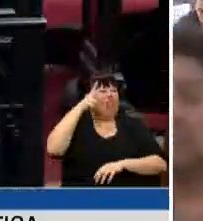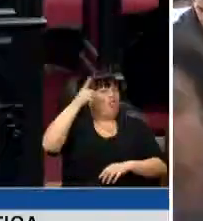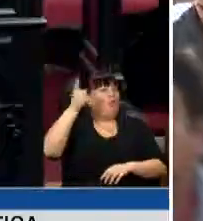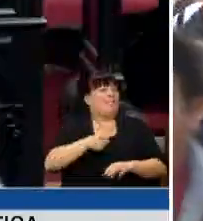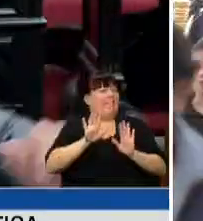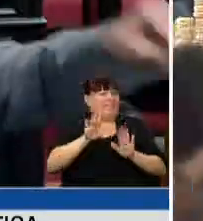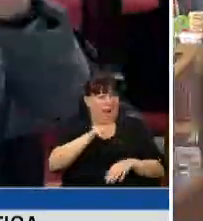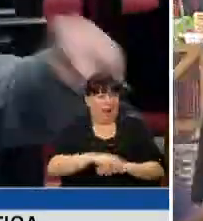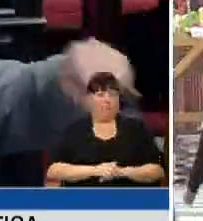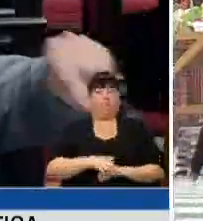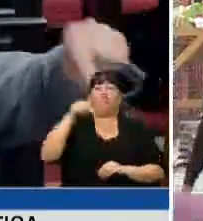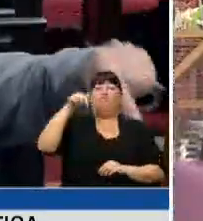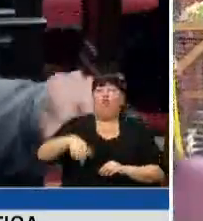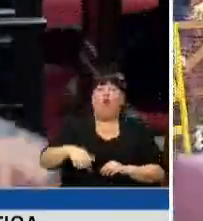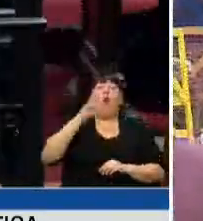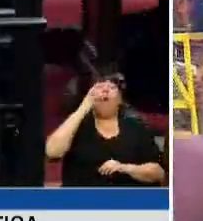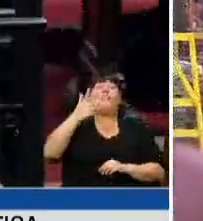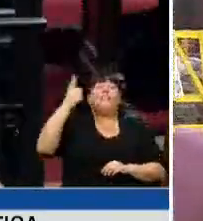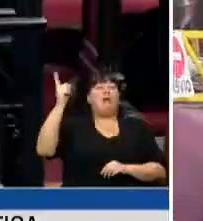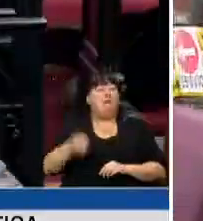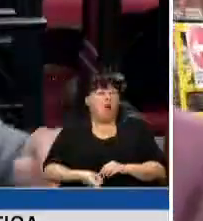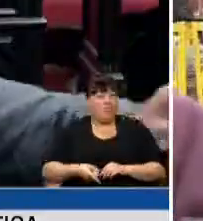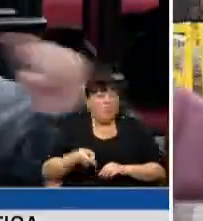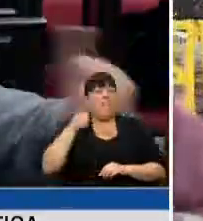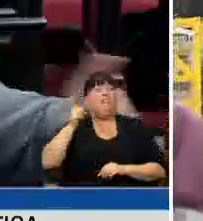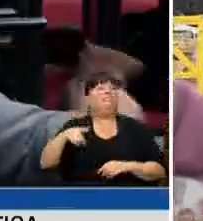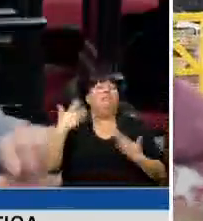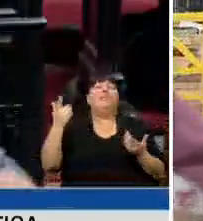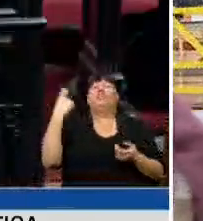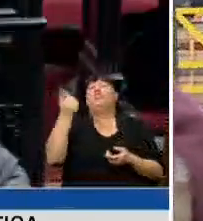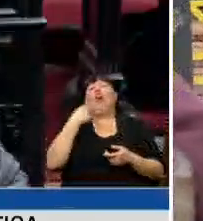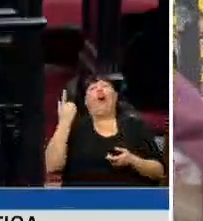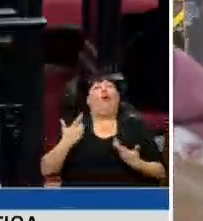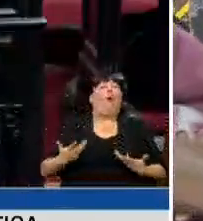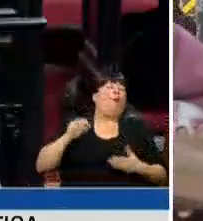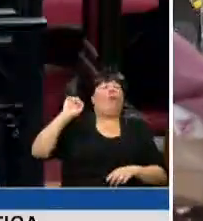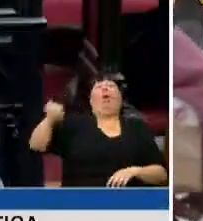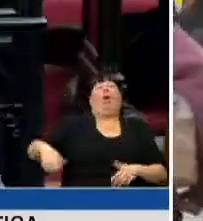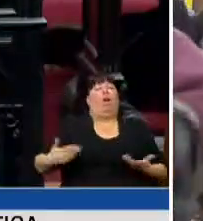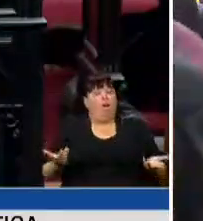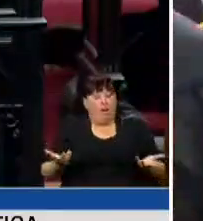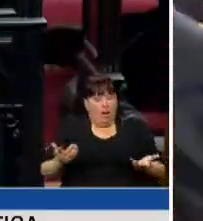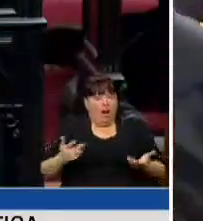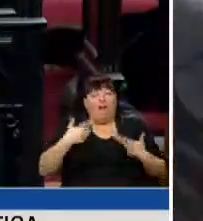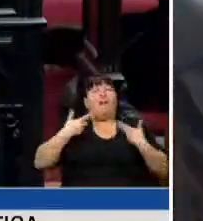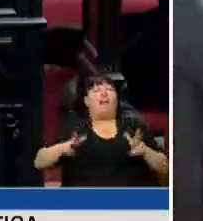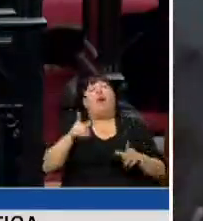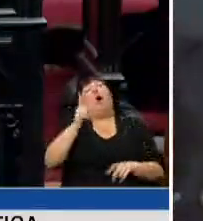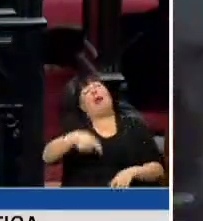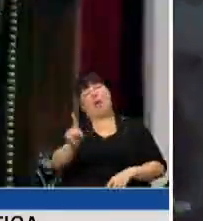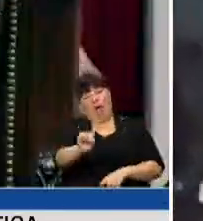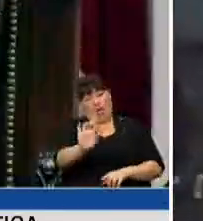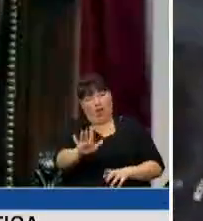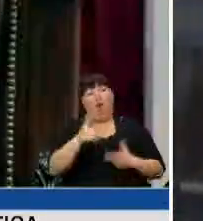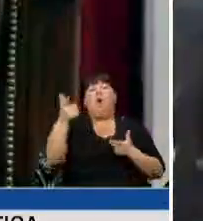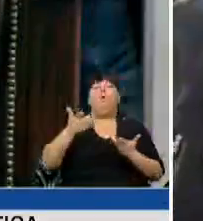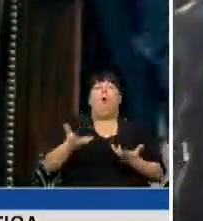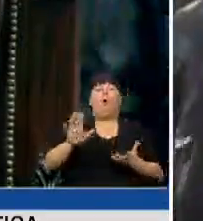3% y hoy está en 43 y se hacen todos los boludos se lo digo en francés